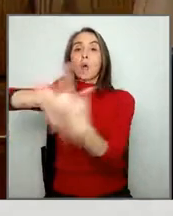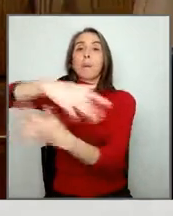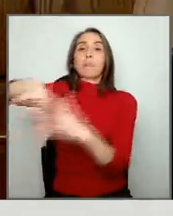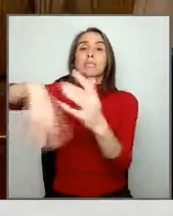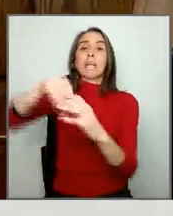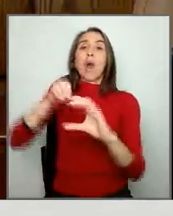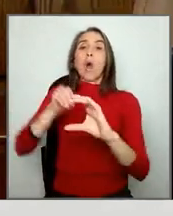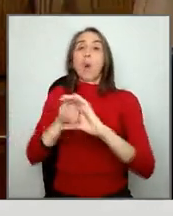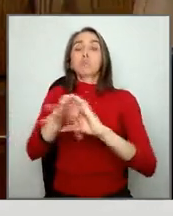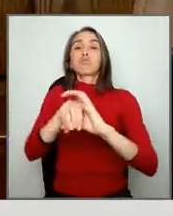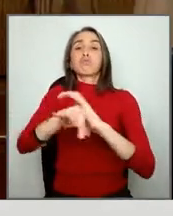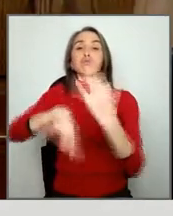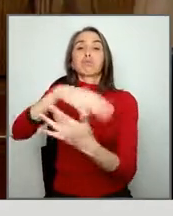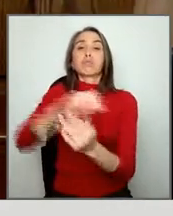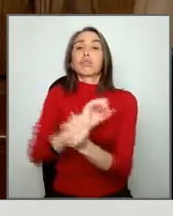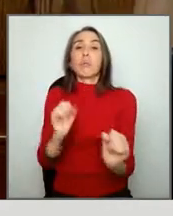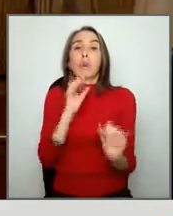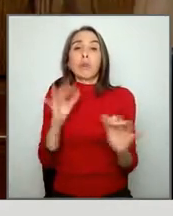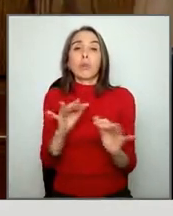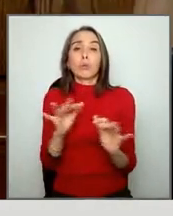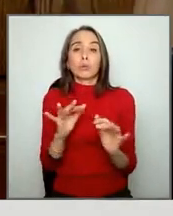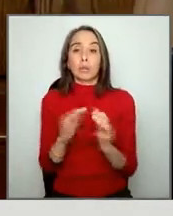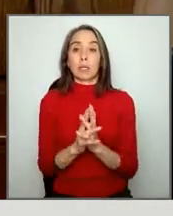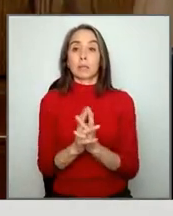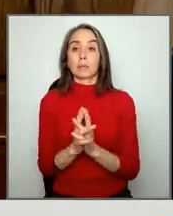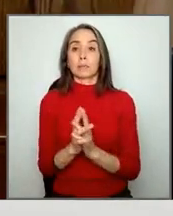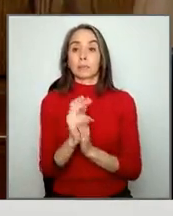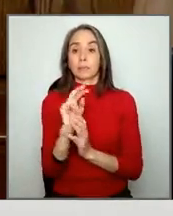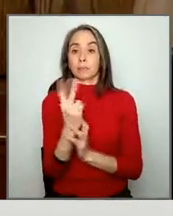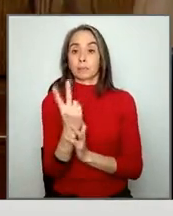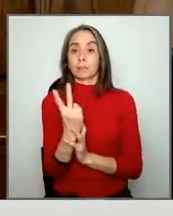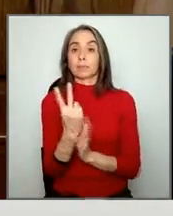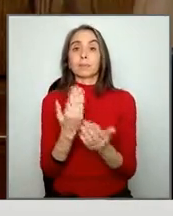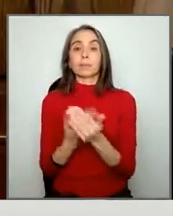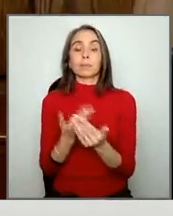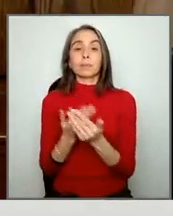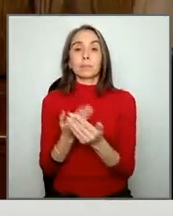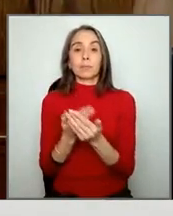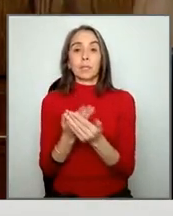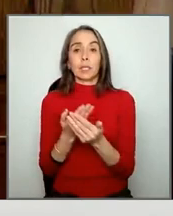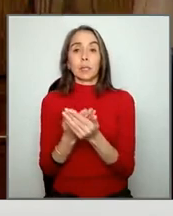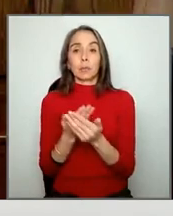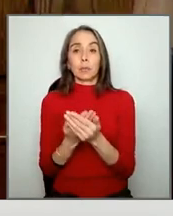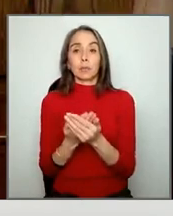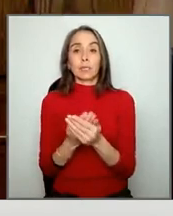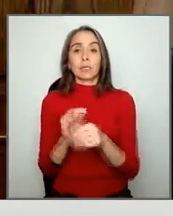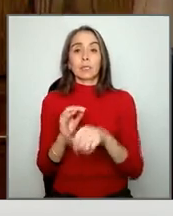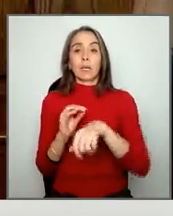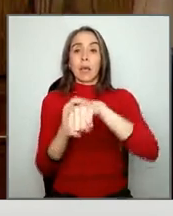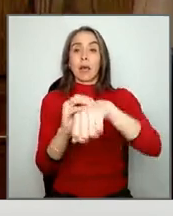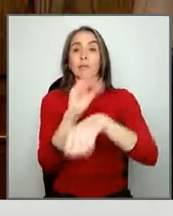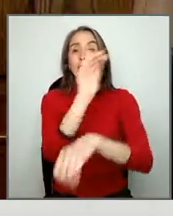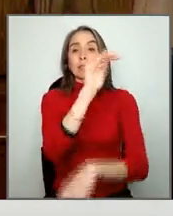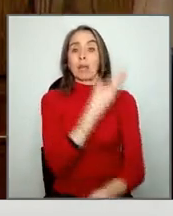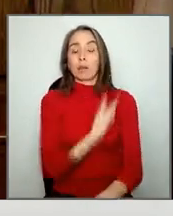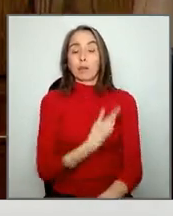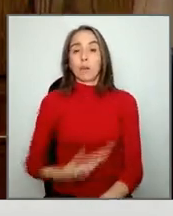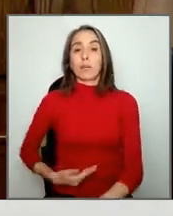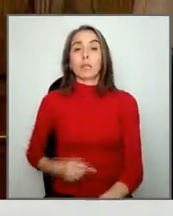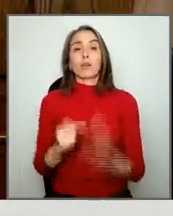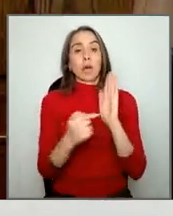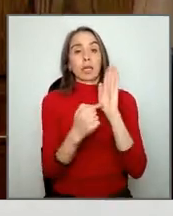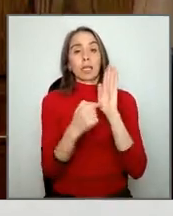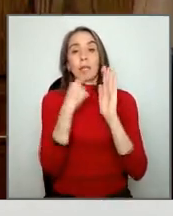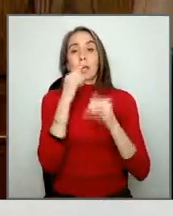inutilizadas y segundo eh aprovechar de hacer un llamado respecto del plazo máximo de